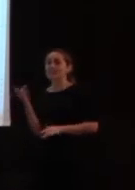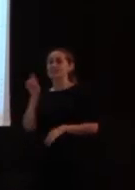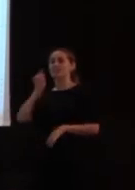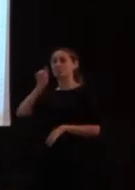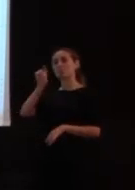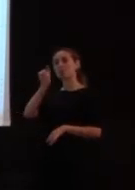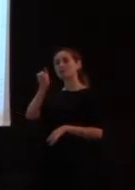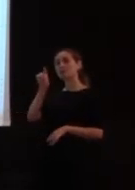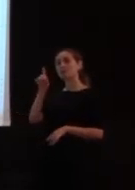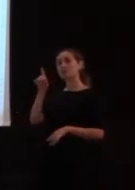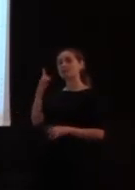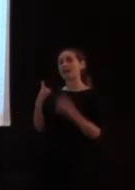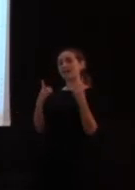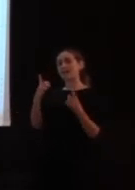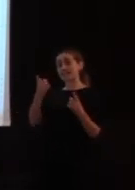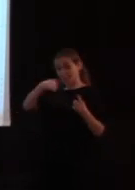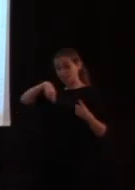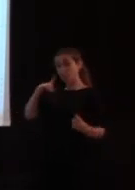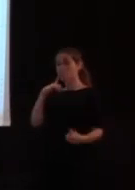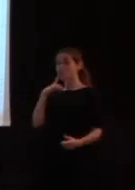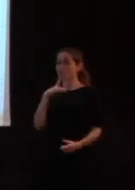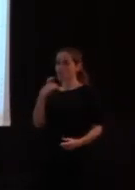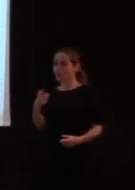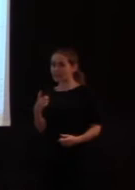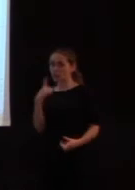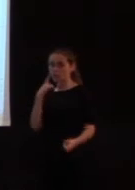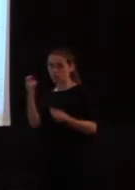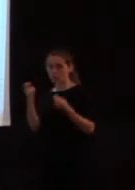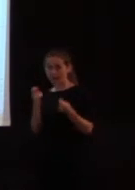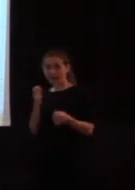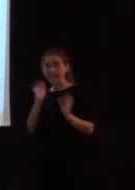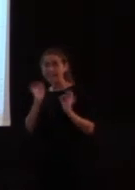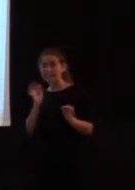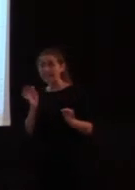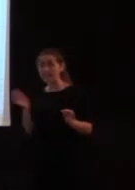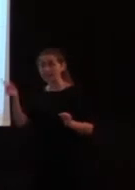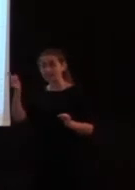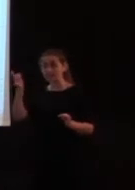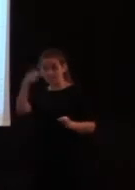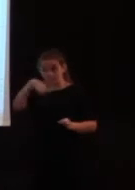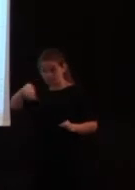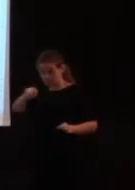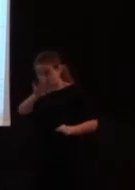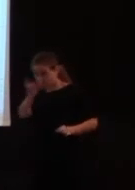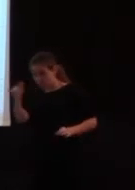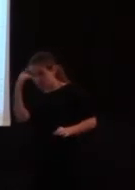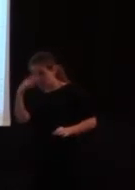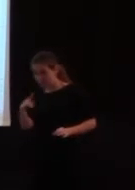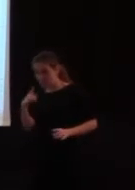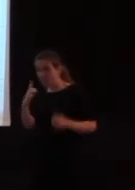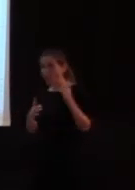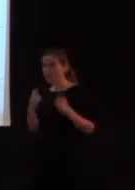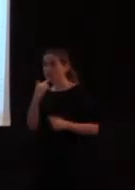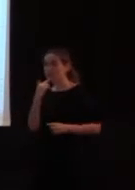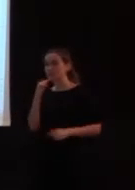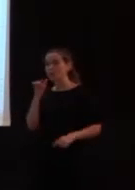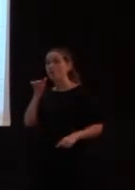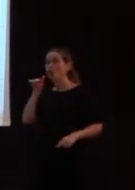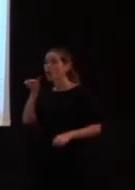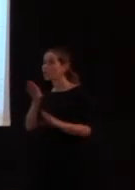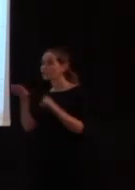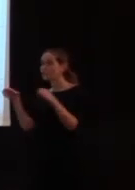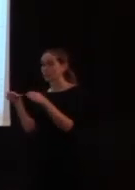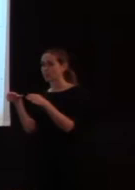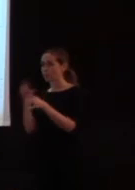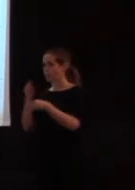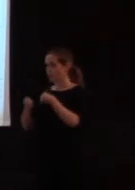nos cuesta de controlar. Y la verdad, si dijéramos la verdad a todos los que estamos aquí, hay clases que decimos, con estos no me atrevo. Con estos no me